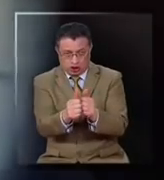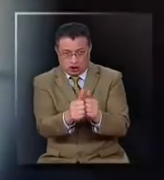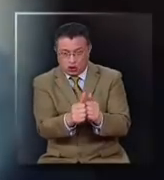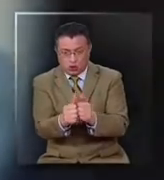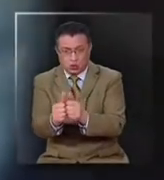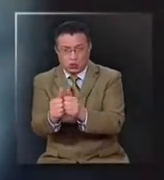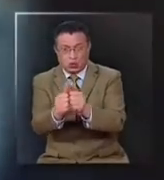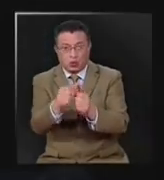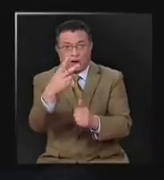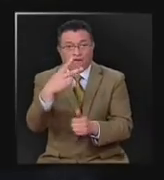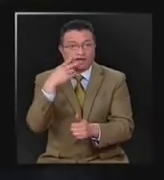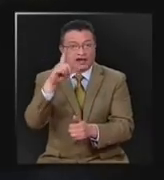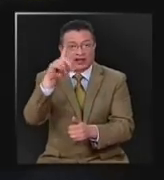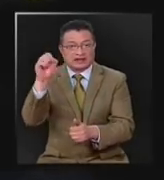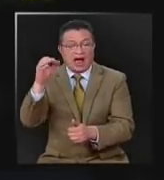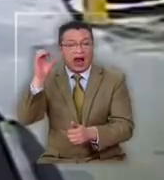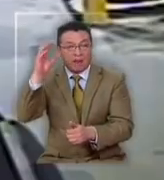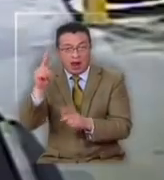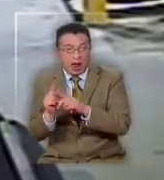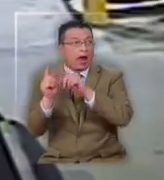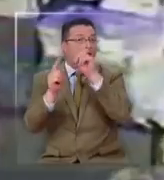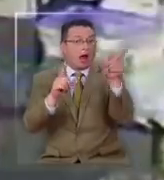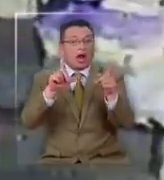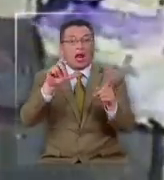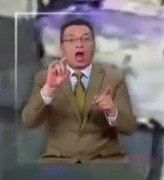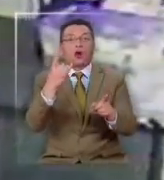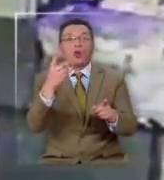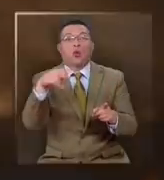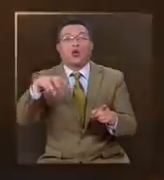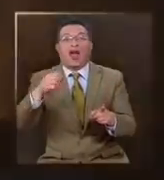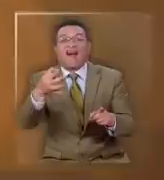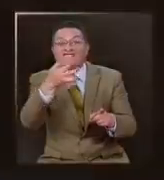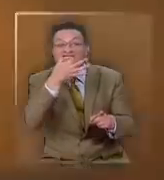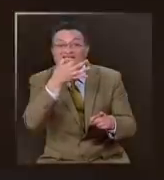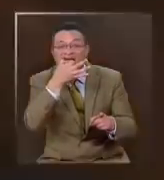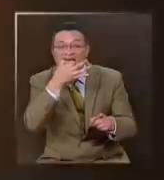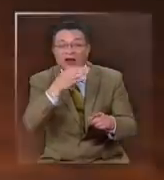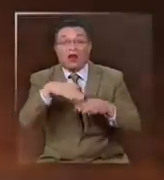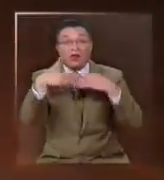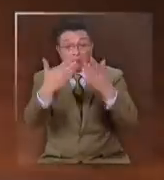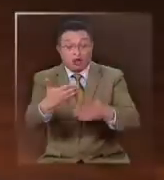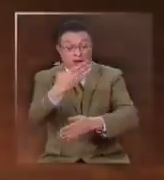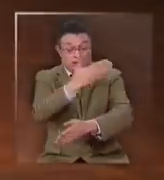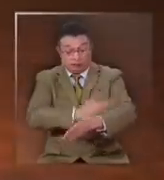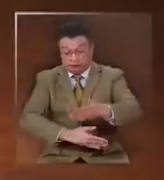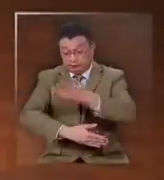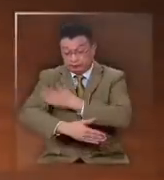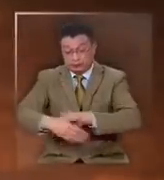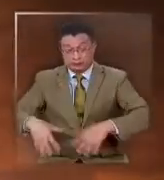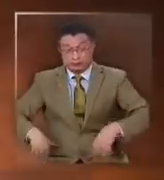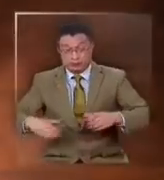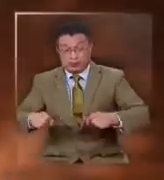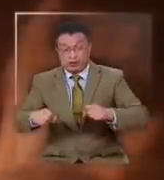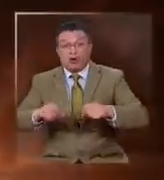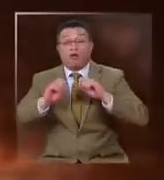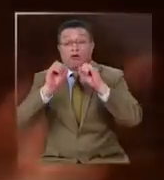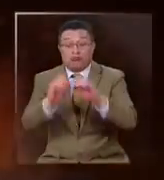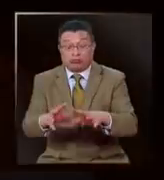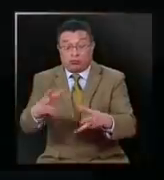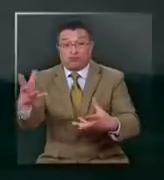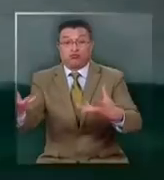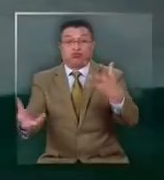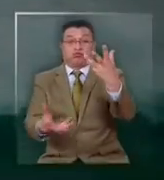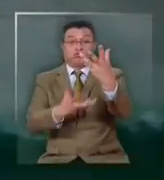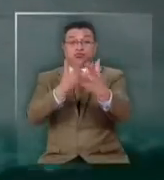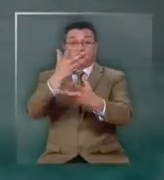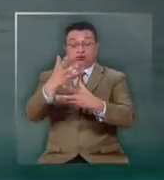trasladaron desde Villa Alemana hasta Laguna Verde, largo trayecto donde una vez descuartizado el cuerpo, arrojaron los restos a una fogata